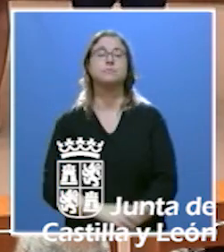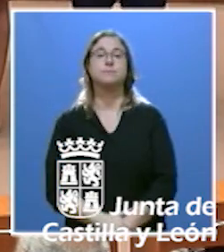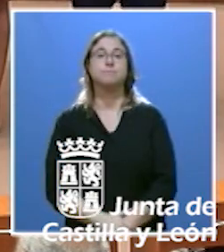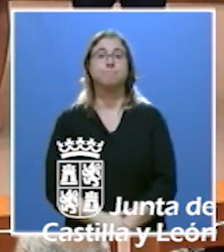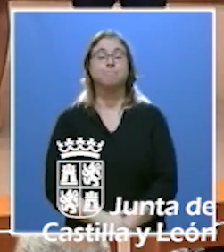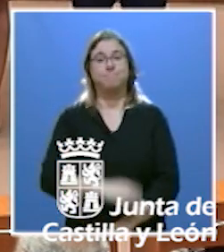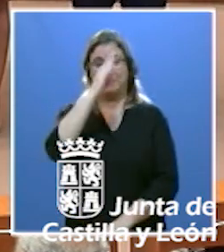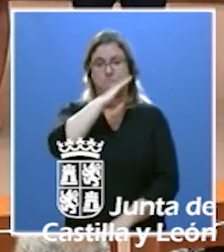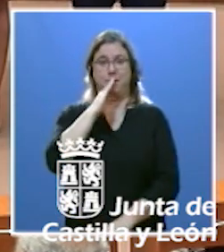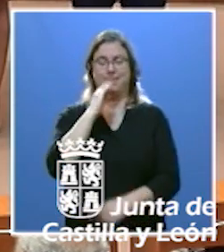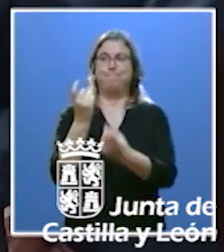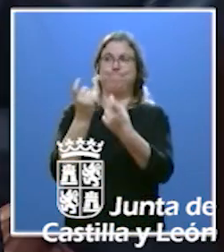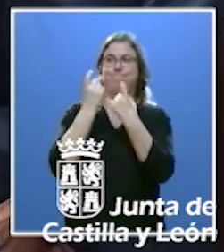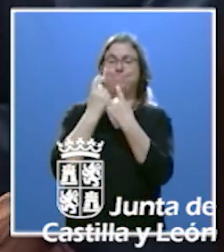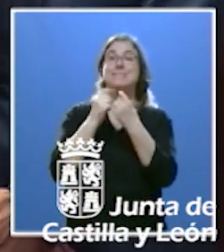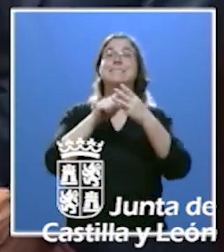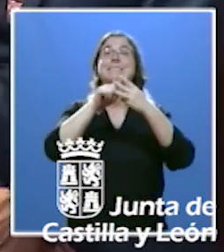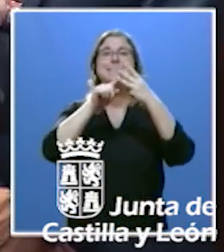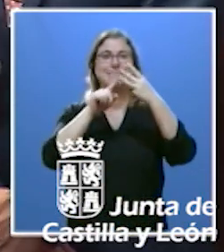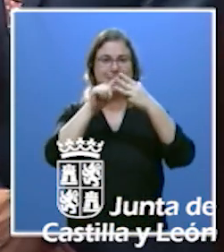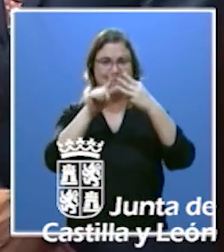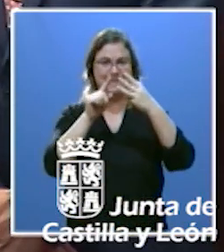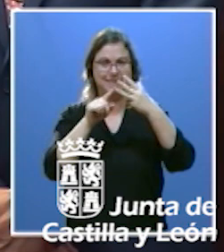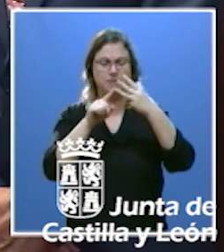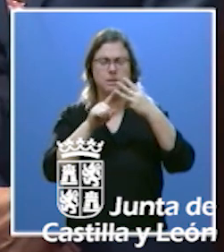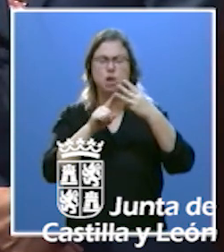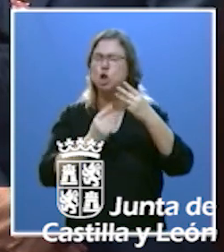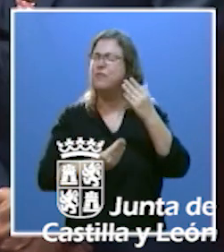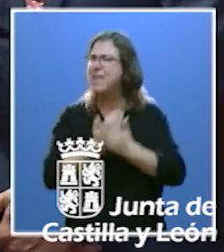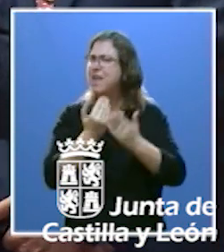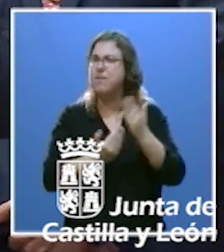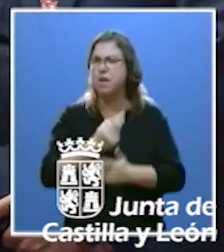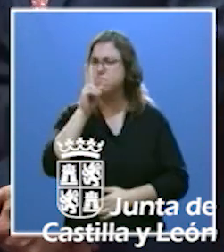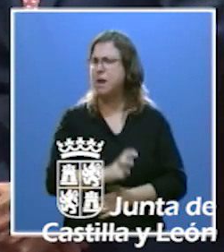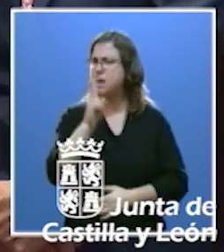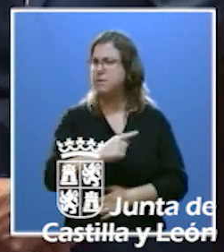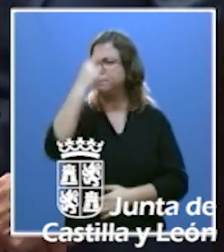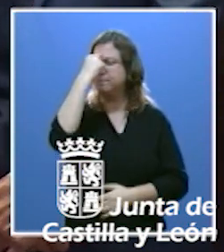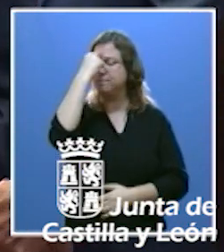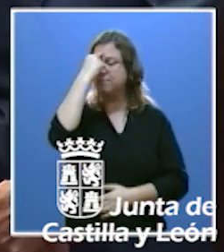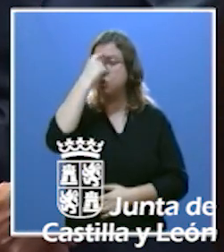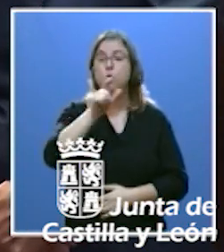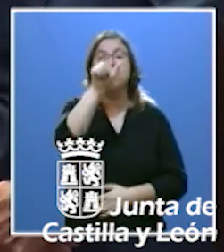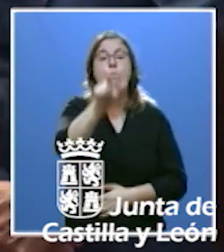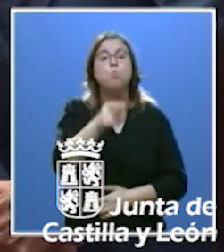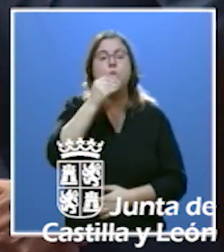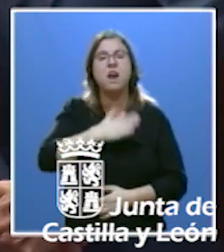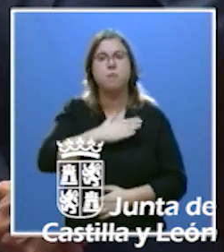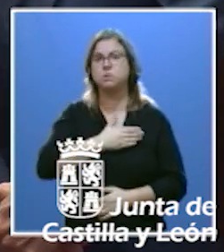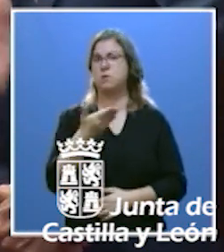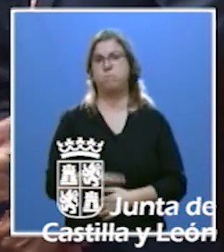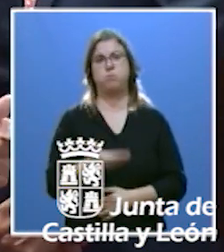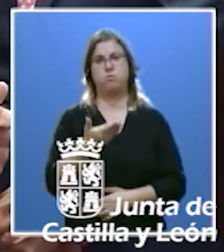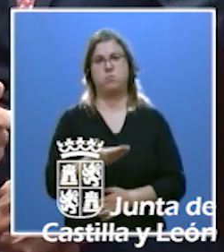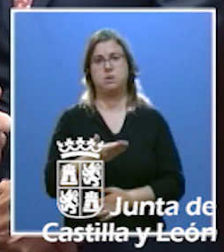Me inculcaron tres cosas que me sirven cada día. La importancia de ser buena persona,